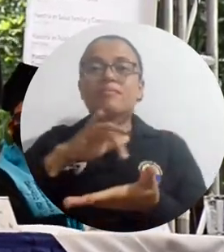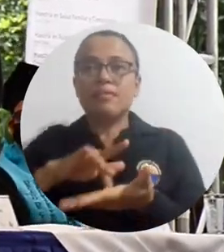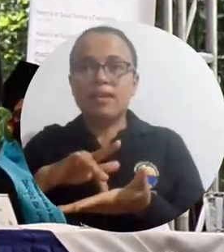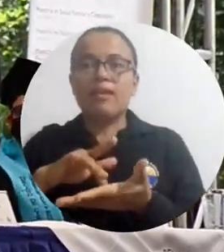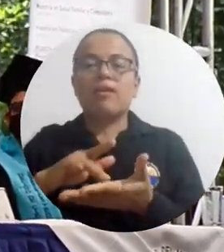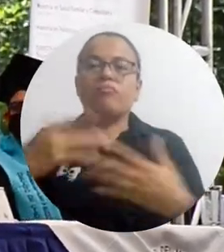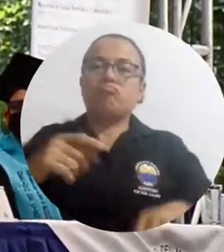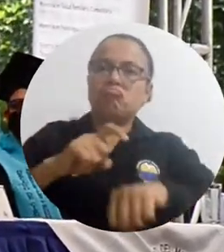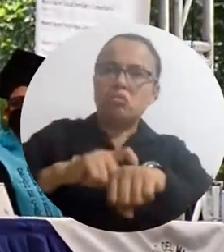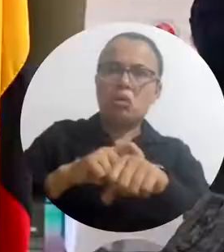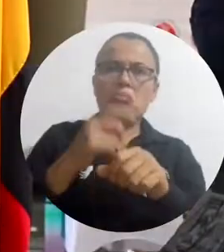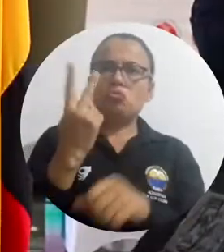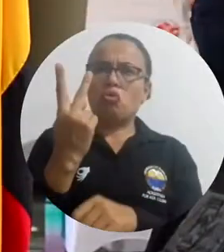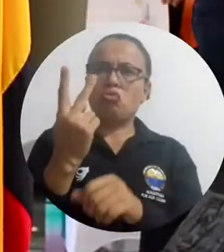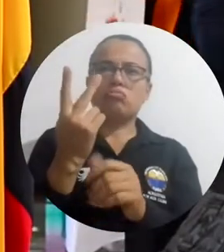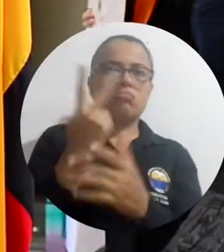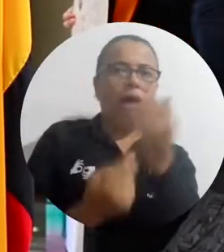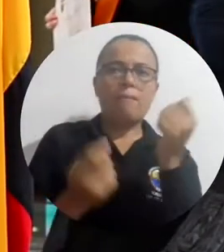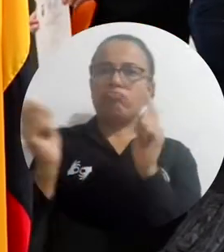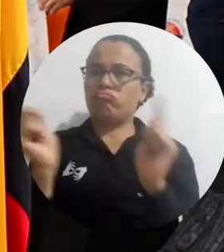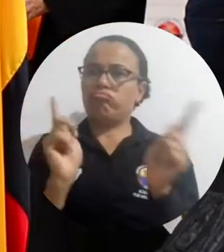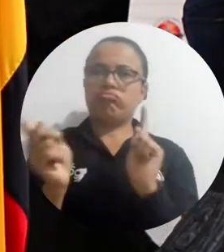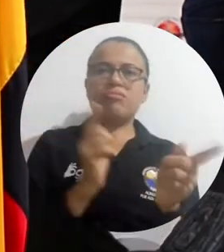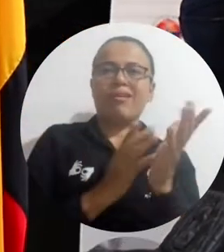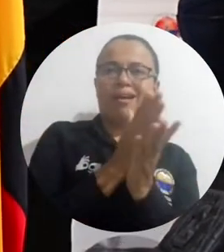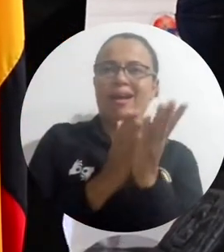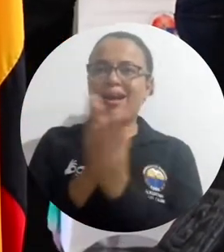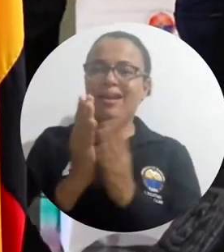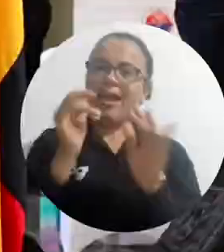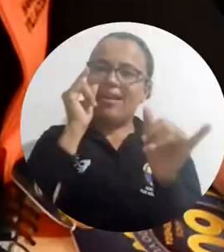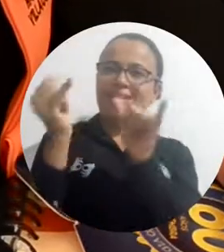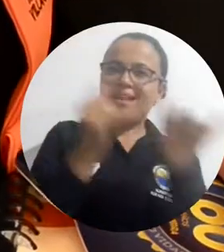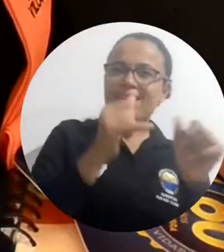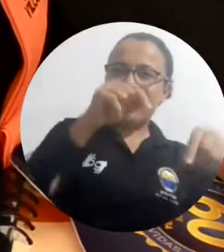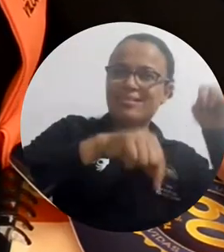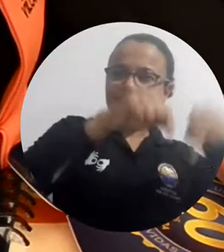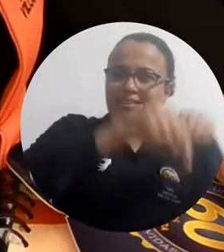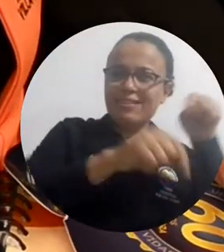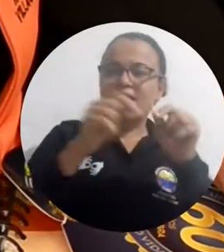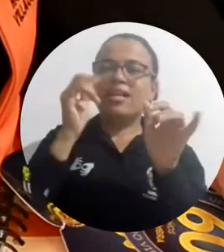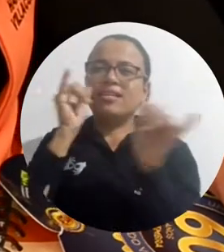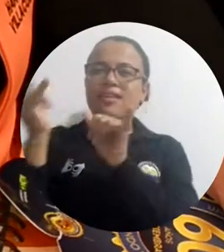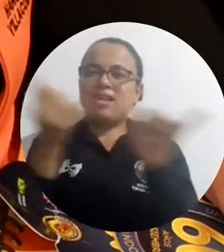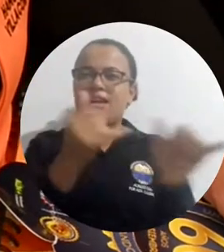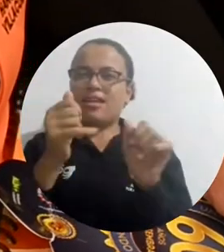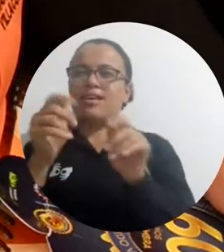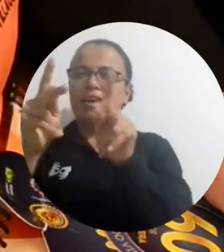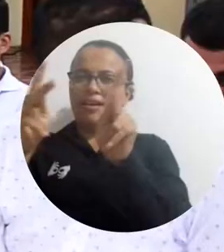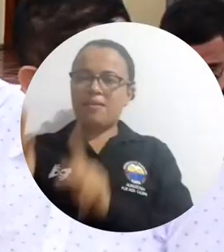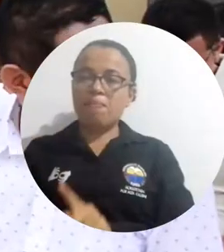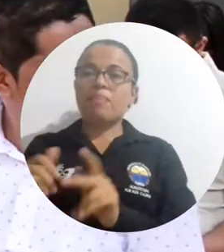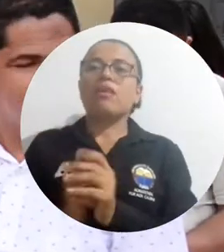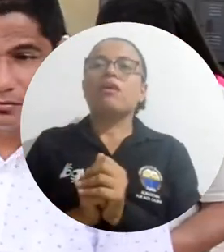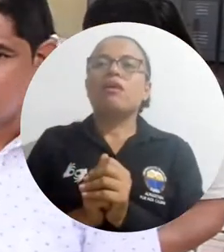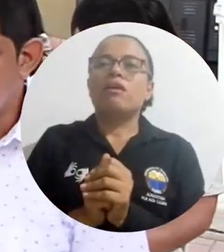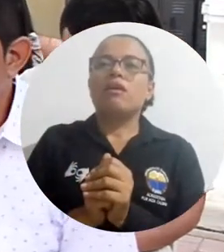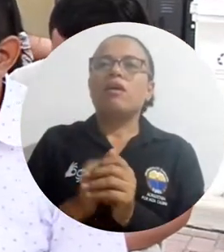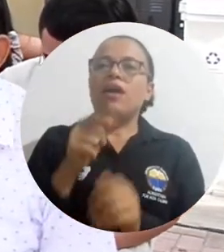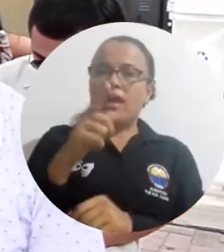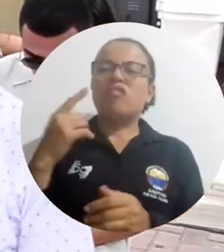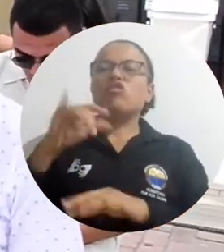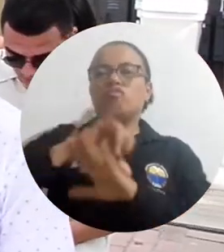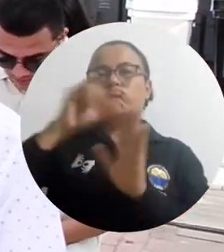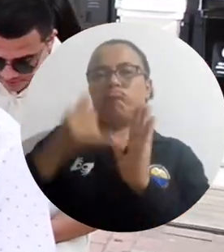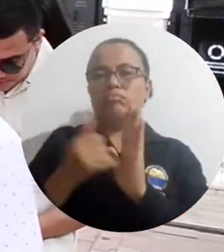dio el tiempo y la energía para cursar simultáneamente la Ingeniería Civil y la Ingeniería Electrónica. Llegó desde San Juan del Cesar, La Guajira, y con